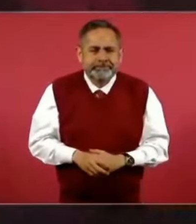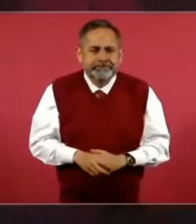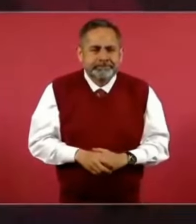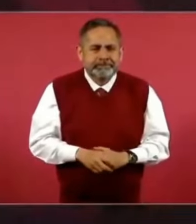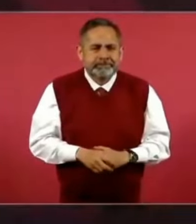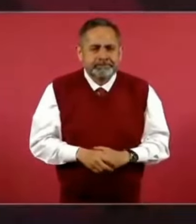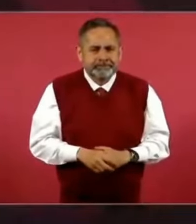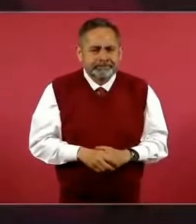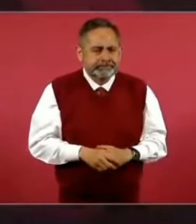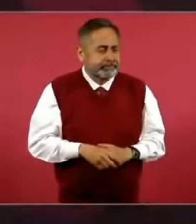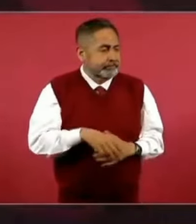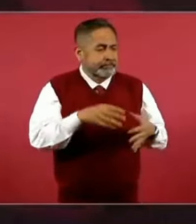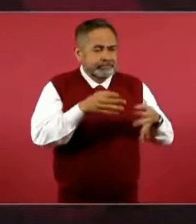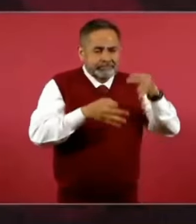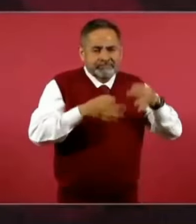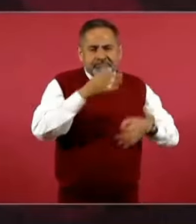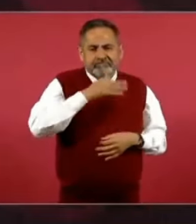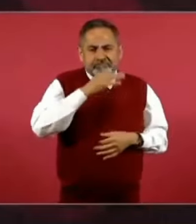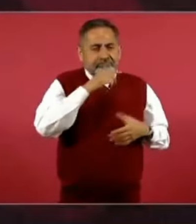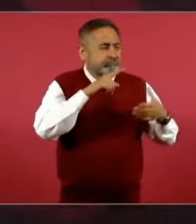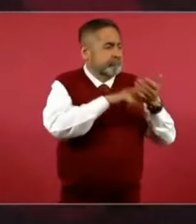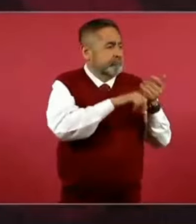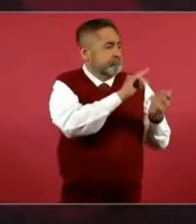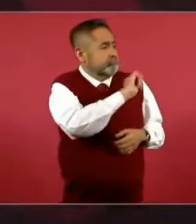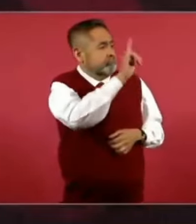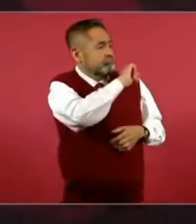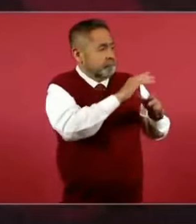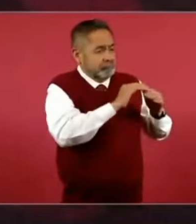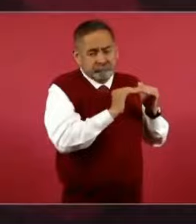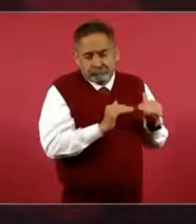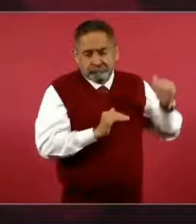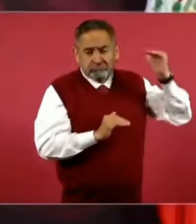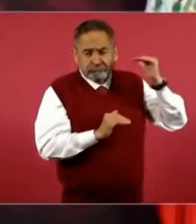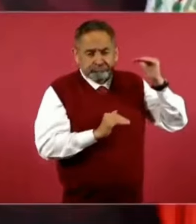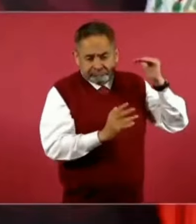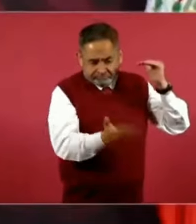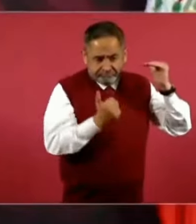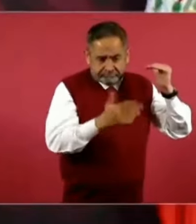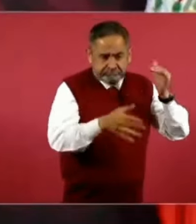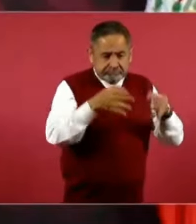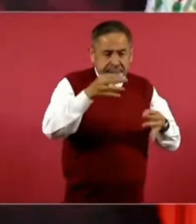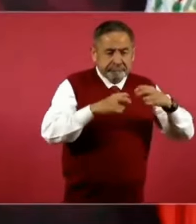los eventos sociales, se sienten muy importantes. Pues.